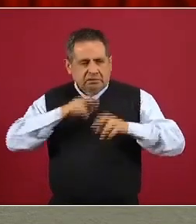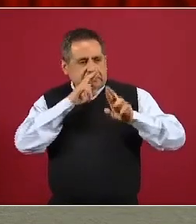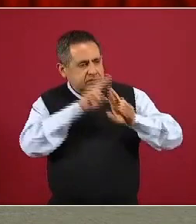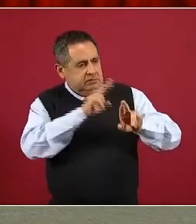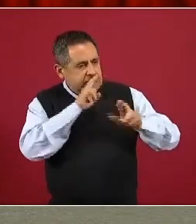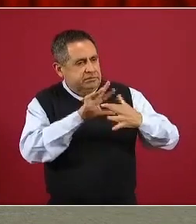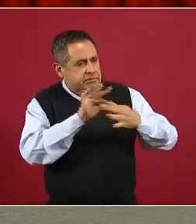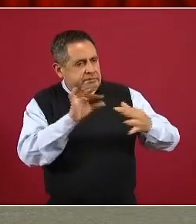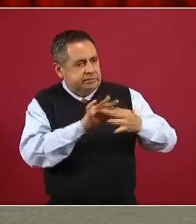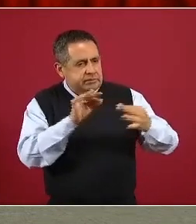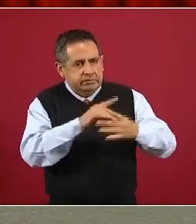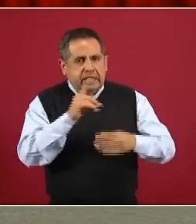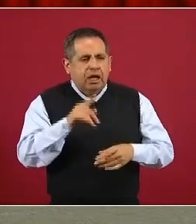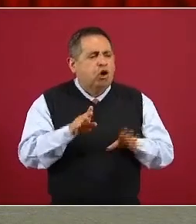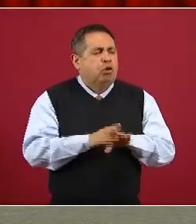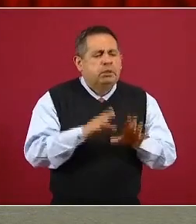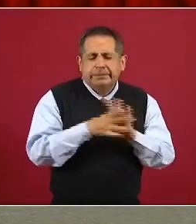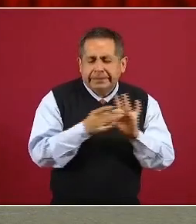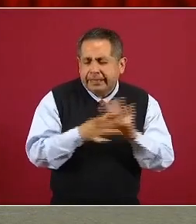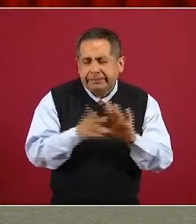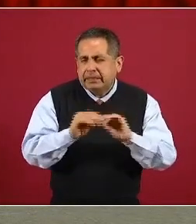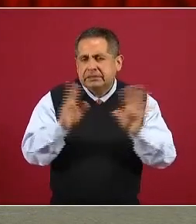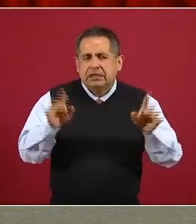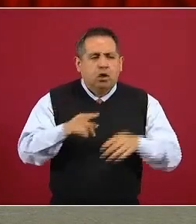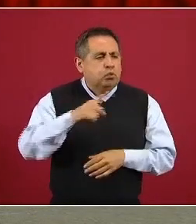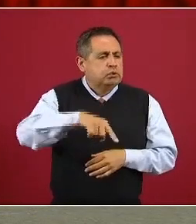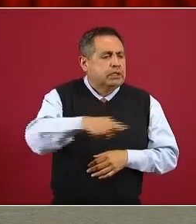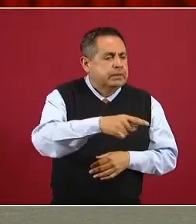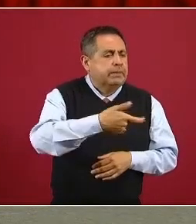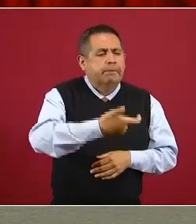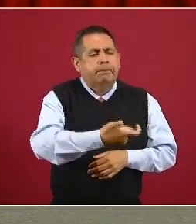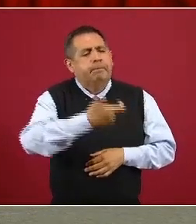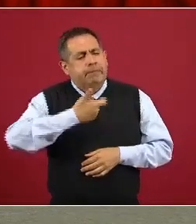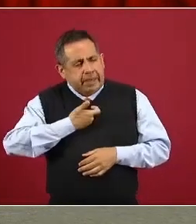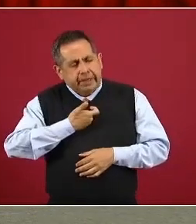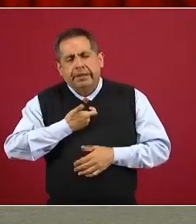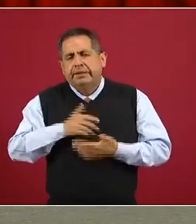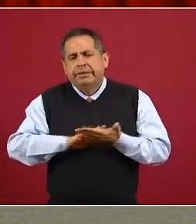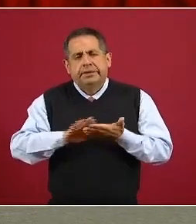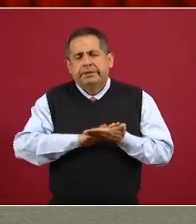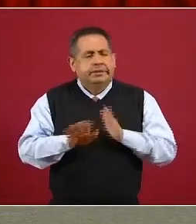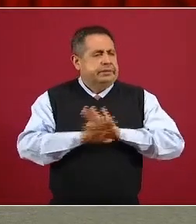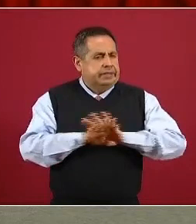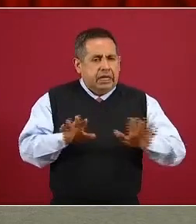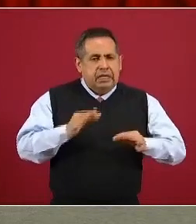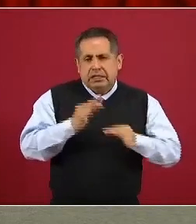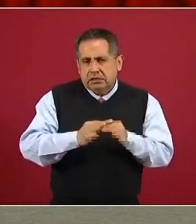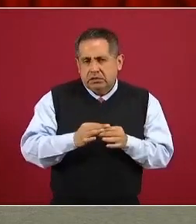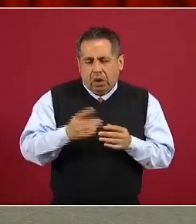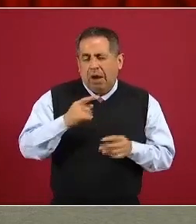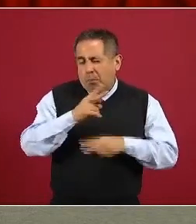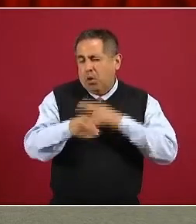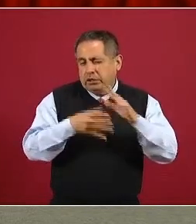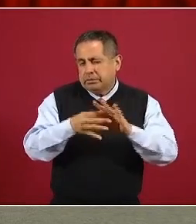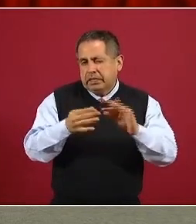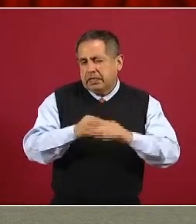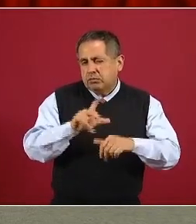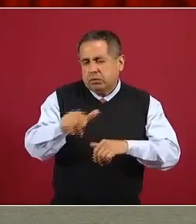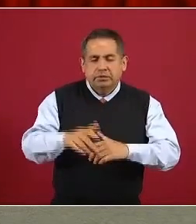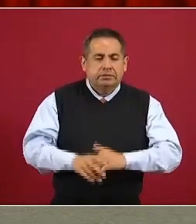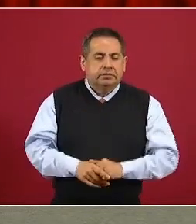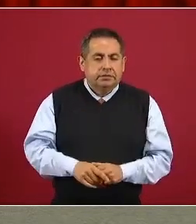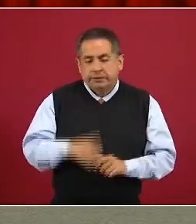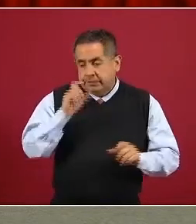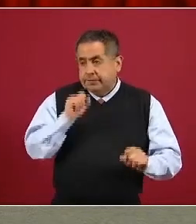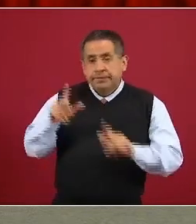estas exposiciones del reembolso para que al responderlas respondamos a varias inquietudes que pueda haber. Si podemos poner